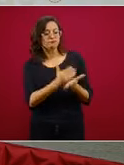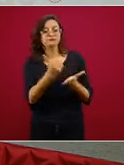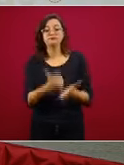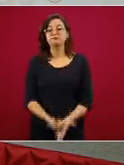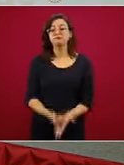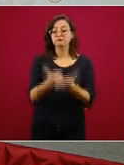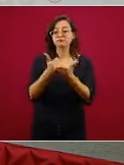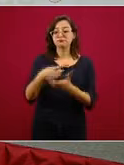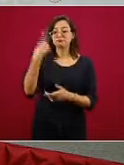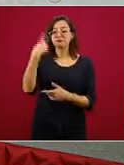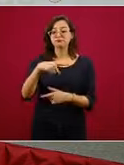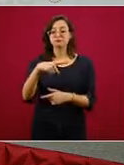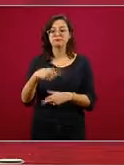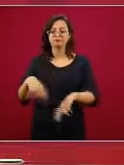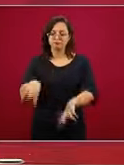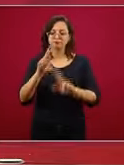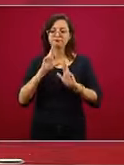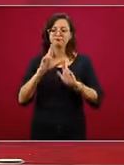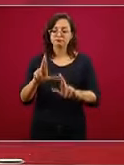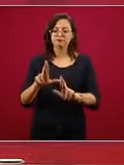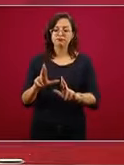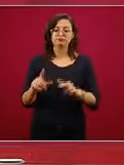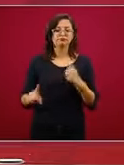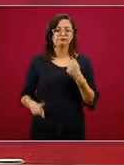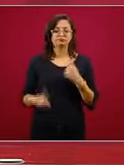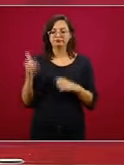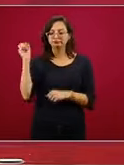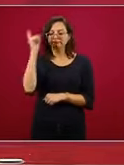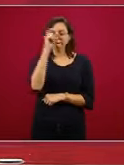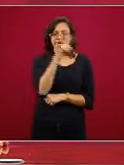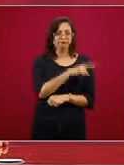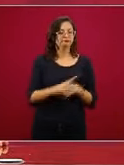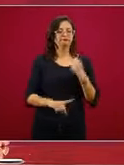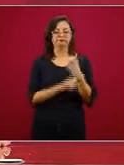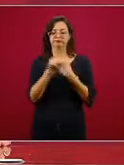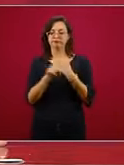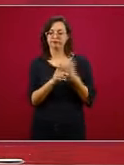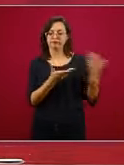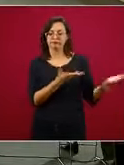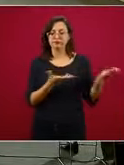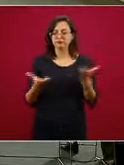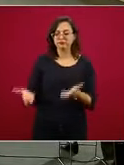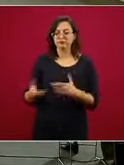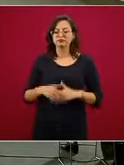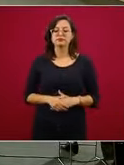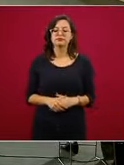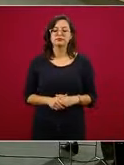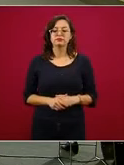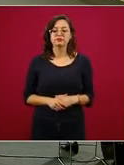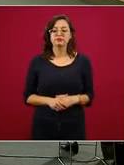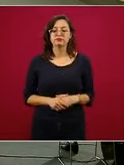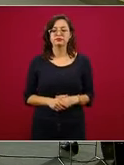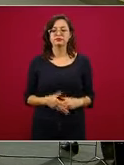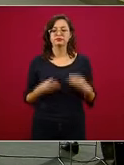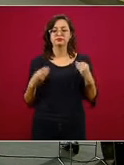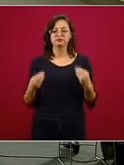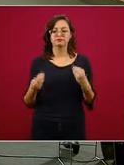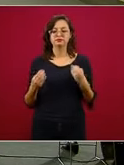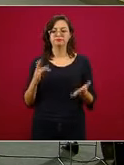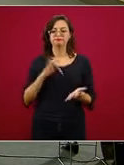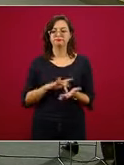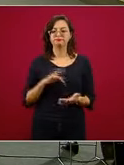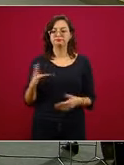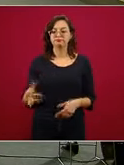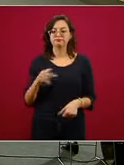ayudar a responder también a las complejidades de esta epidemia. Doctor Ruy López Redaura. Muchas gracias,